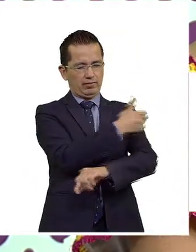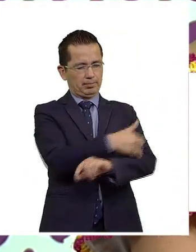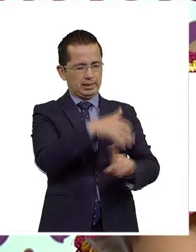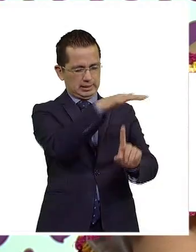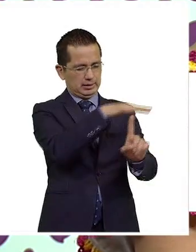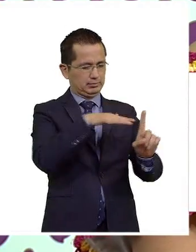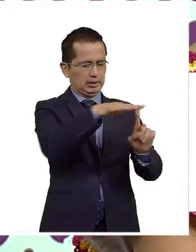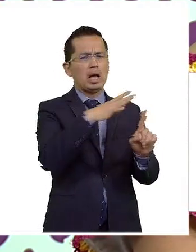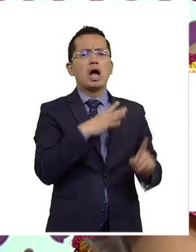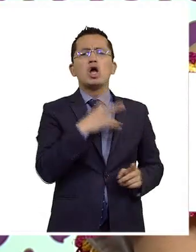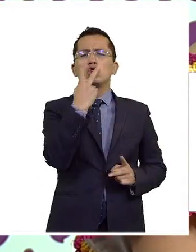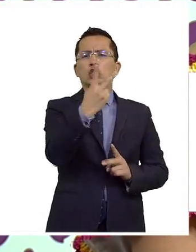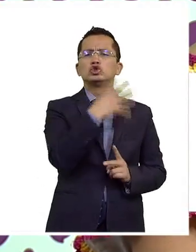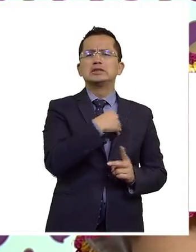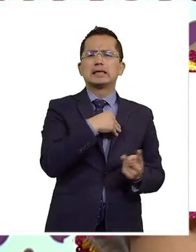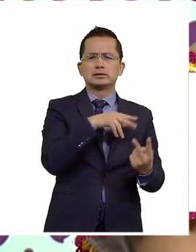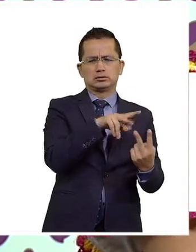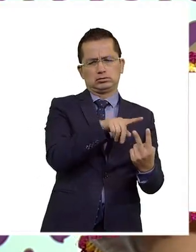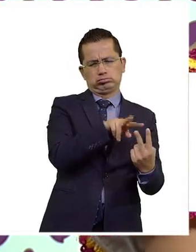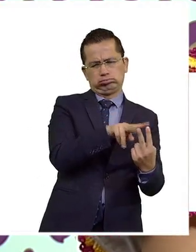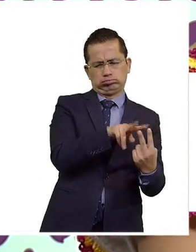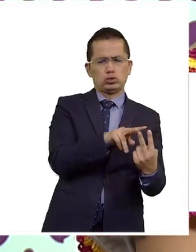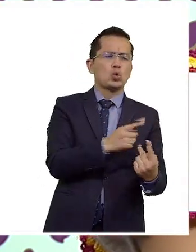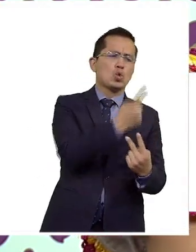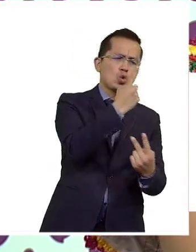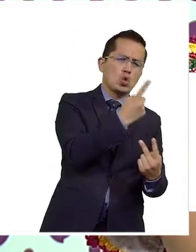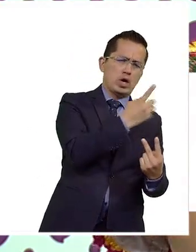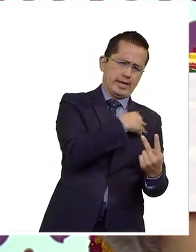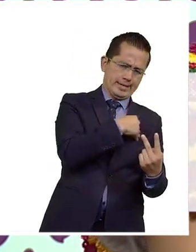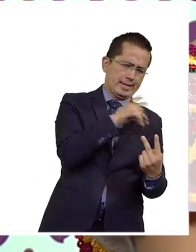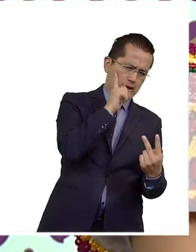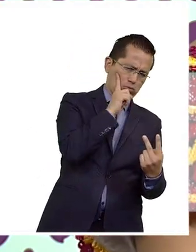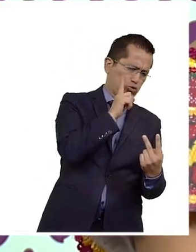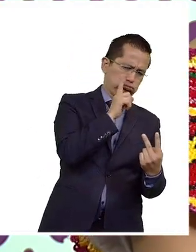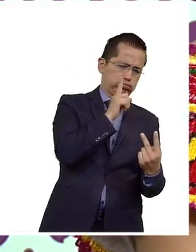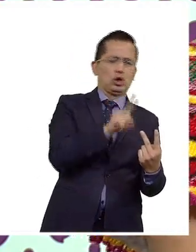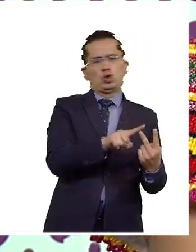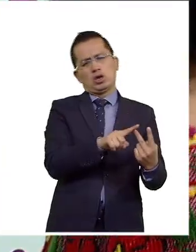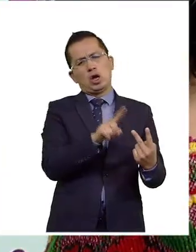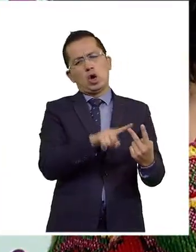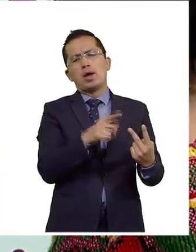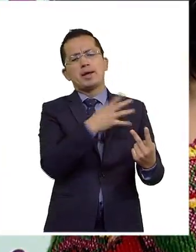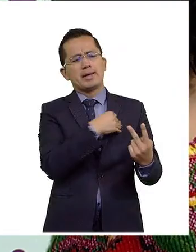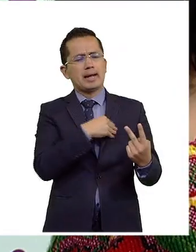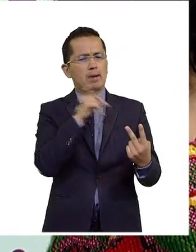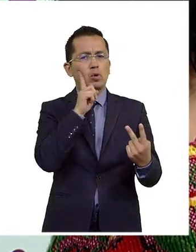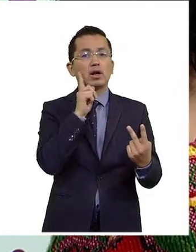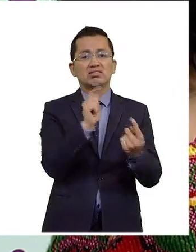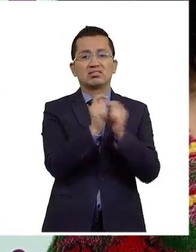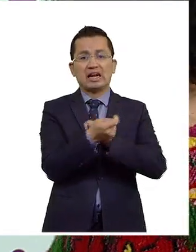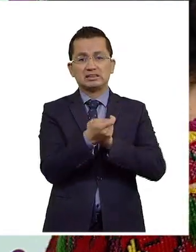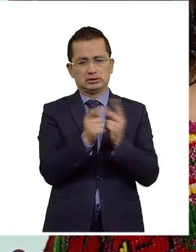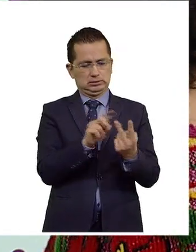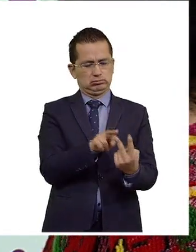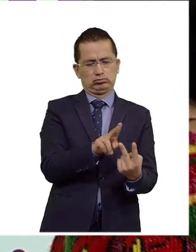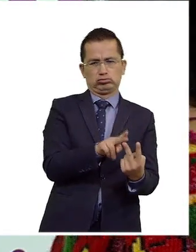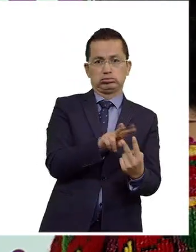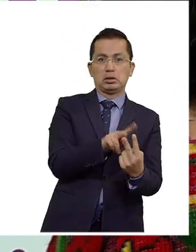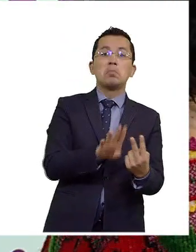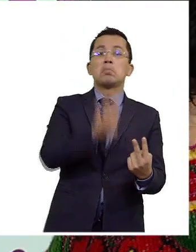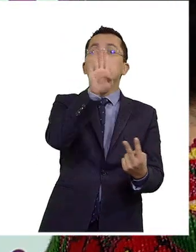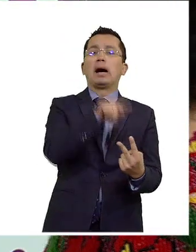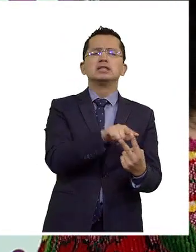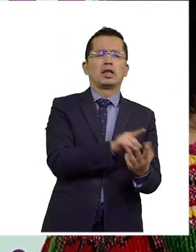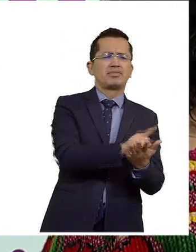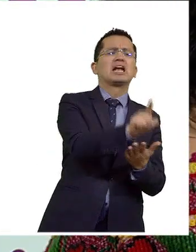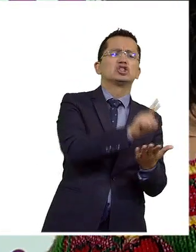otra no, y esa familia me dice, la diferencia es que esta hija tiene derechos y esta no tiene derechos, ¿no? Claro. ¿Cómo es